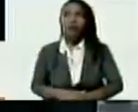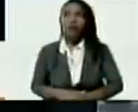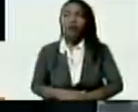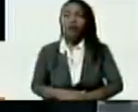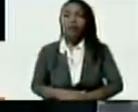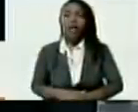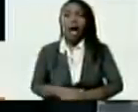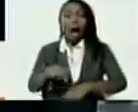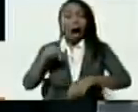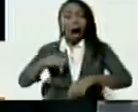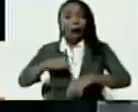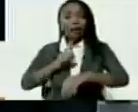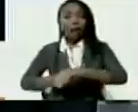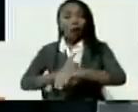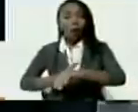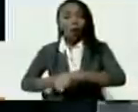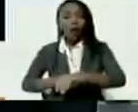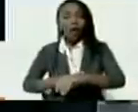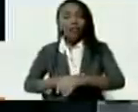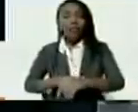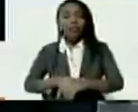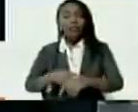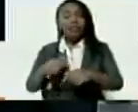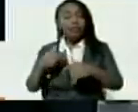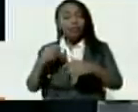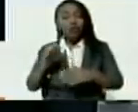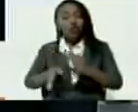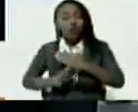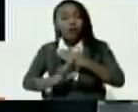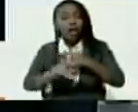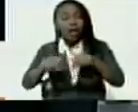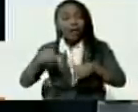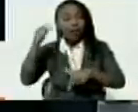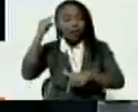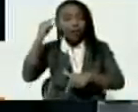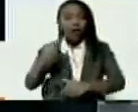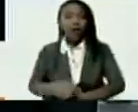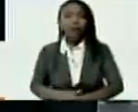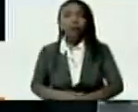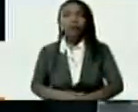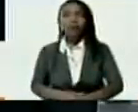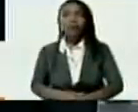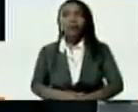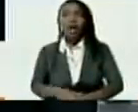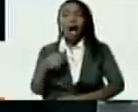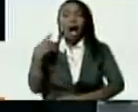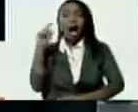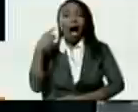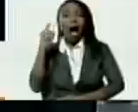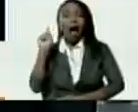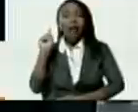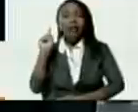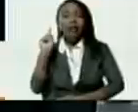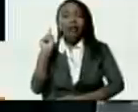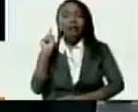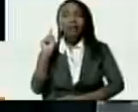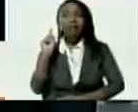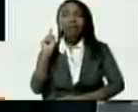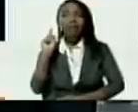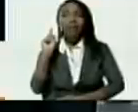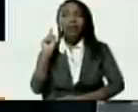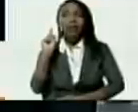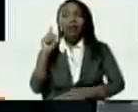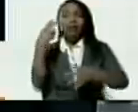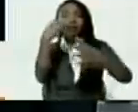A esta hora, de este momento todavía, de este día, habiendo hecho decenas